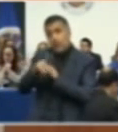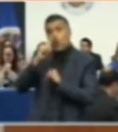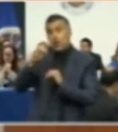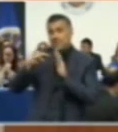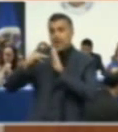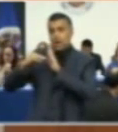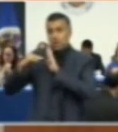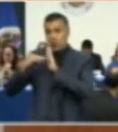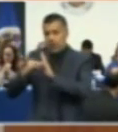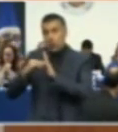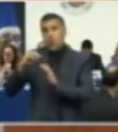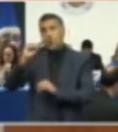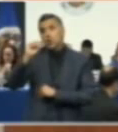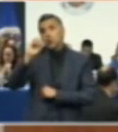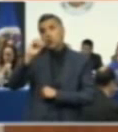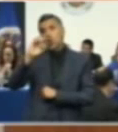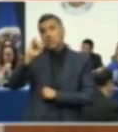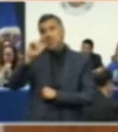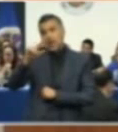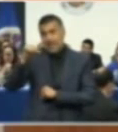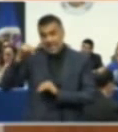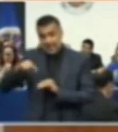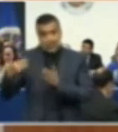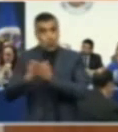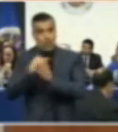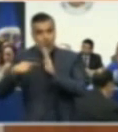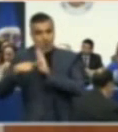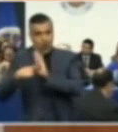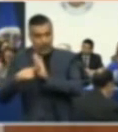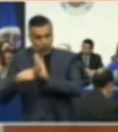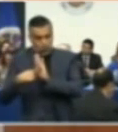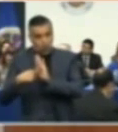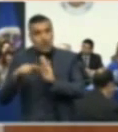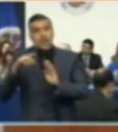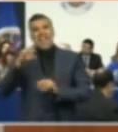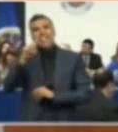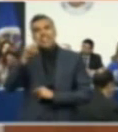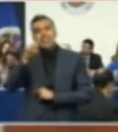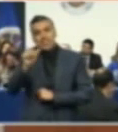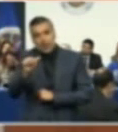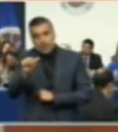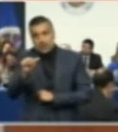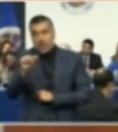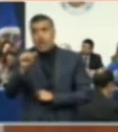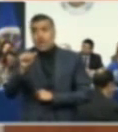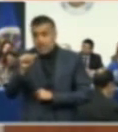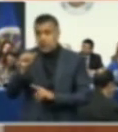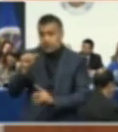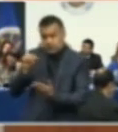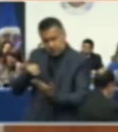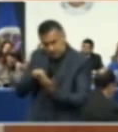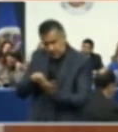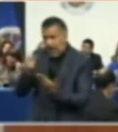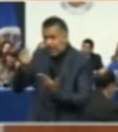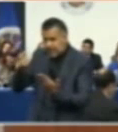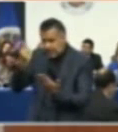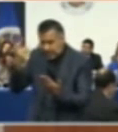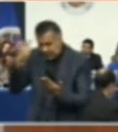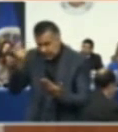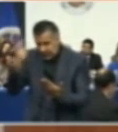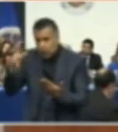que es el modelo social. En este modelo, la discapacidad es entendida como